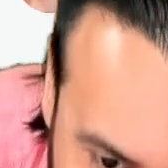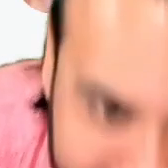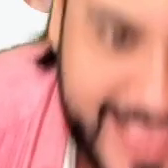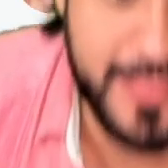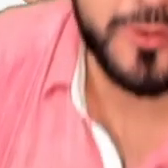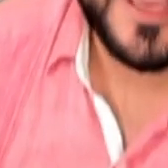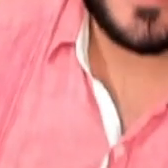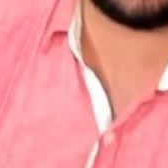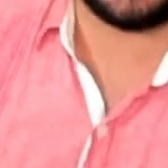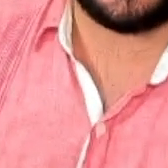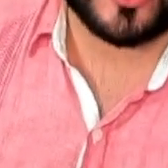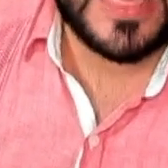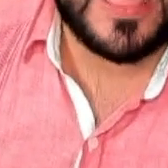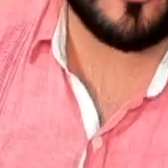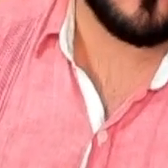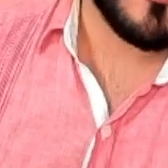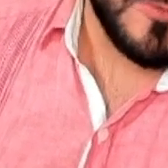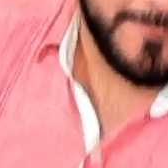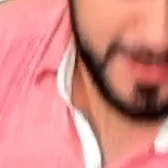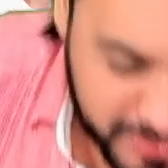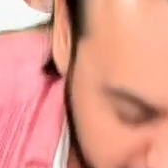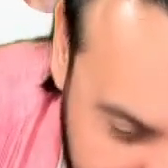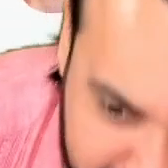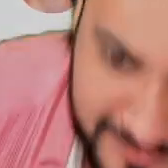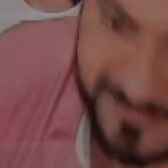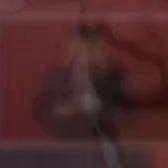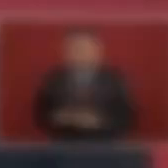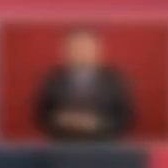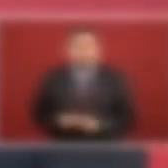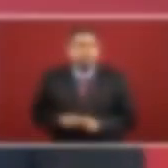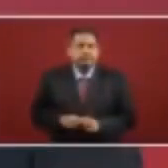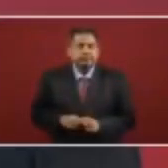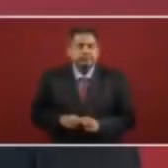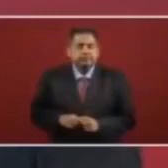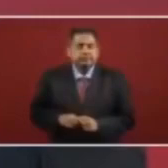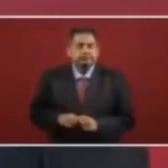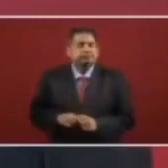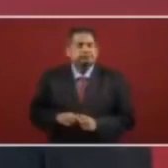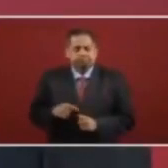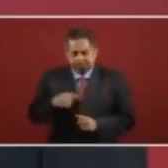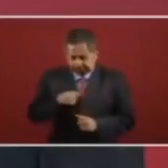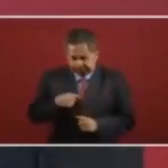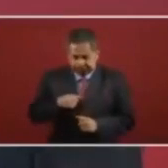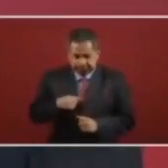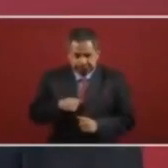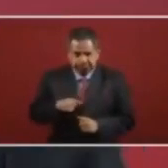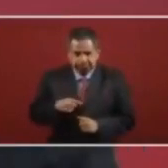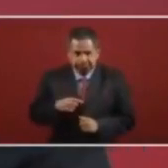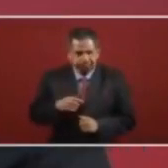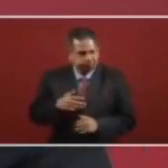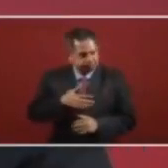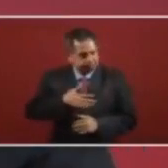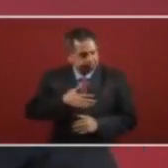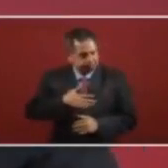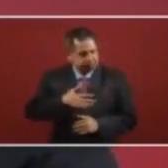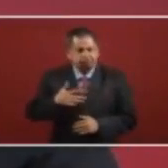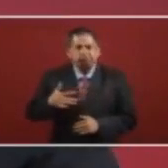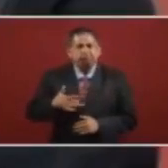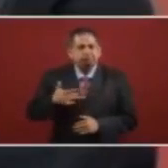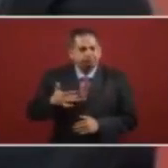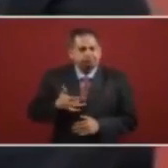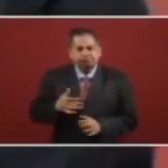desesperado está derrotado Vámonos con el intro tengo la dicha enorme